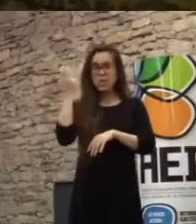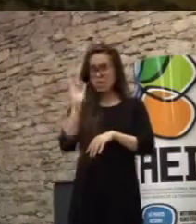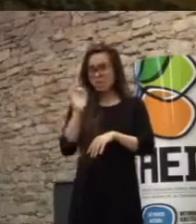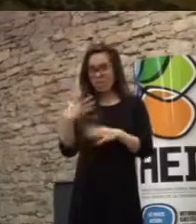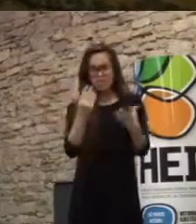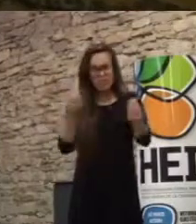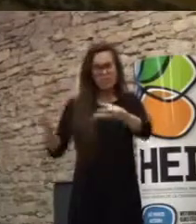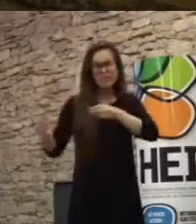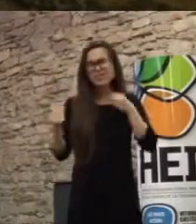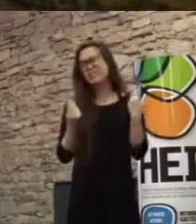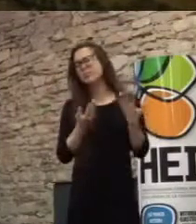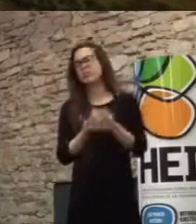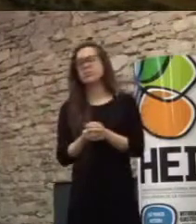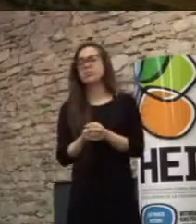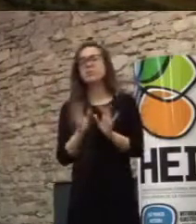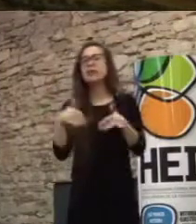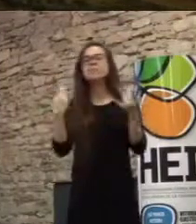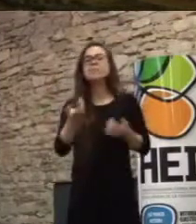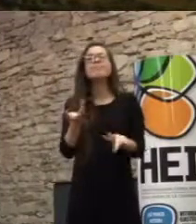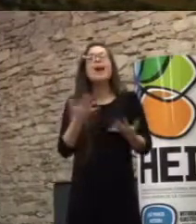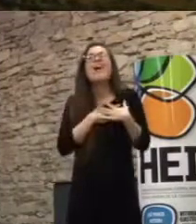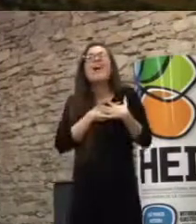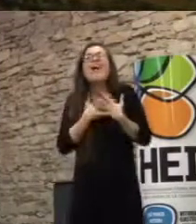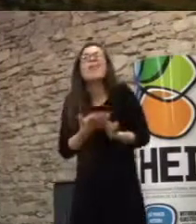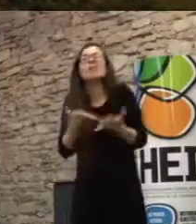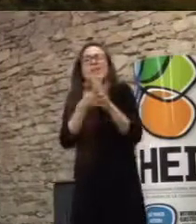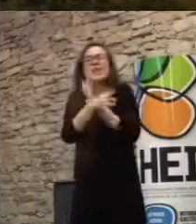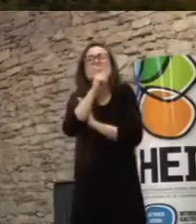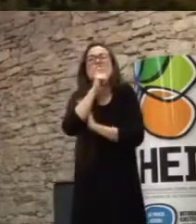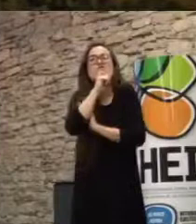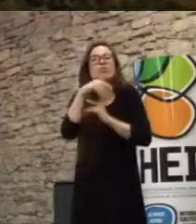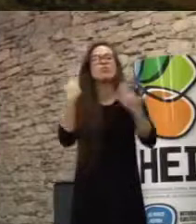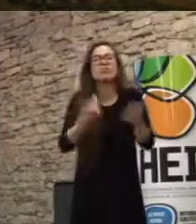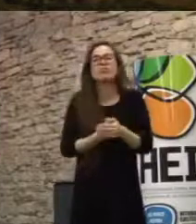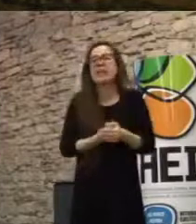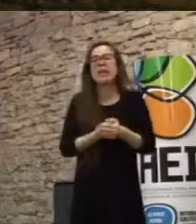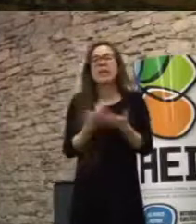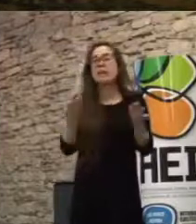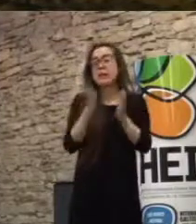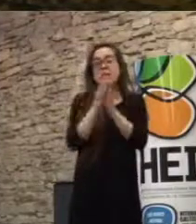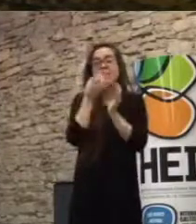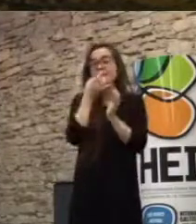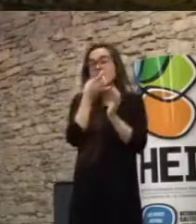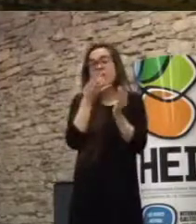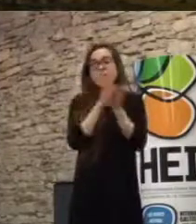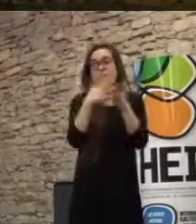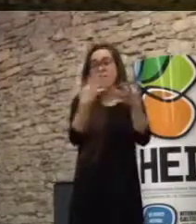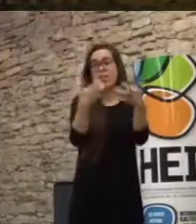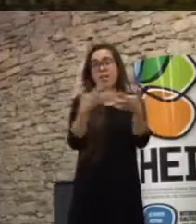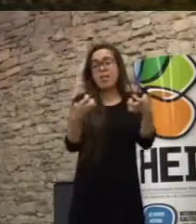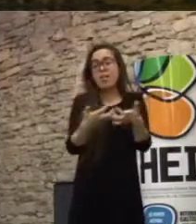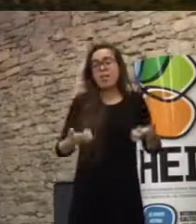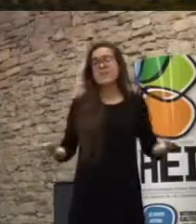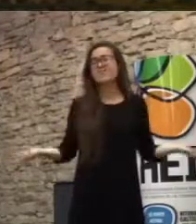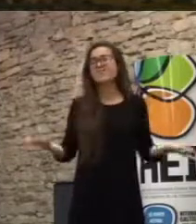por qué es tan difícil explicarlo pues porque el diccionario empieza en la a y acaba en su buzón y si no consigues hacerlo con lo que hay dentro se acabó porque el